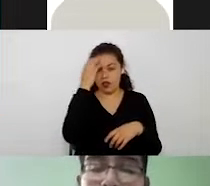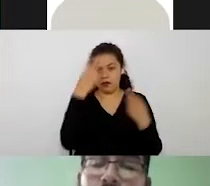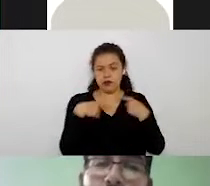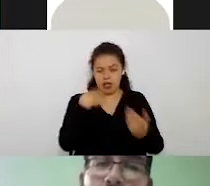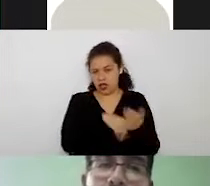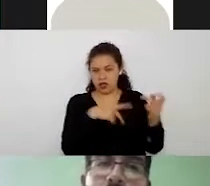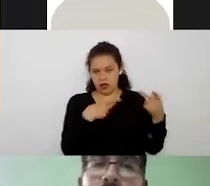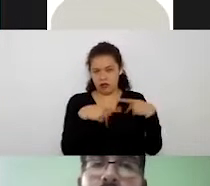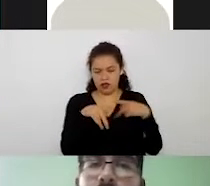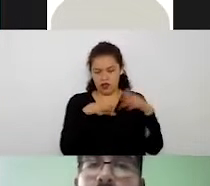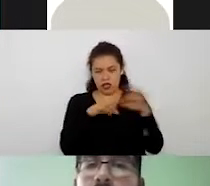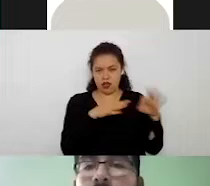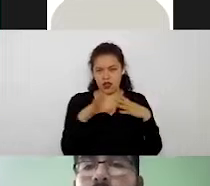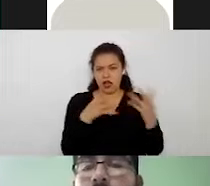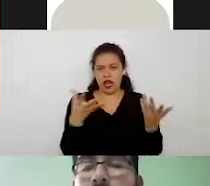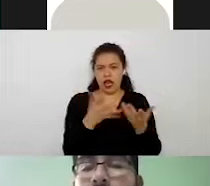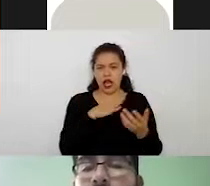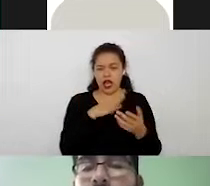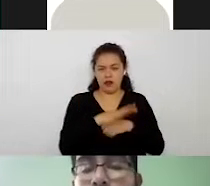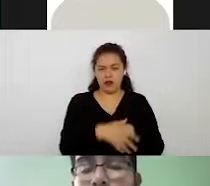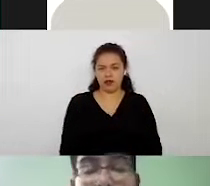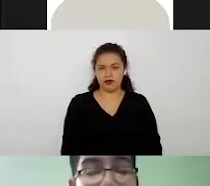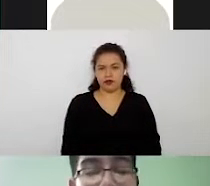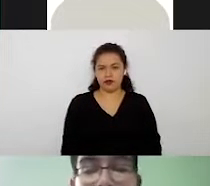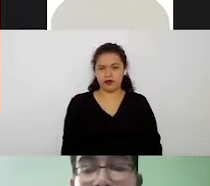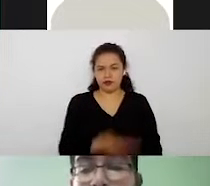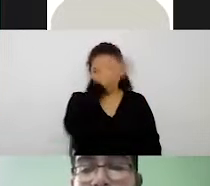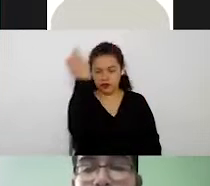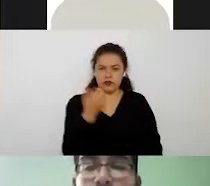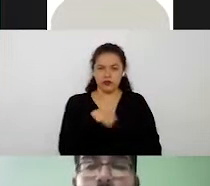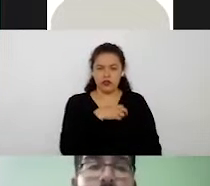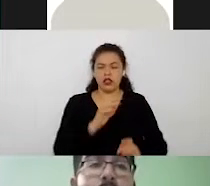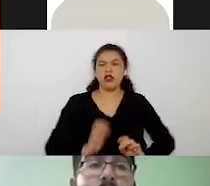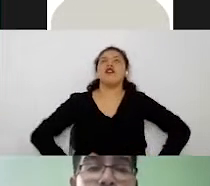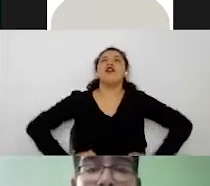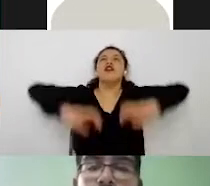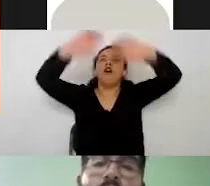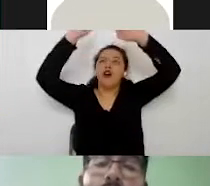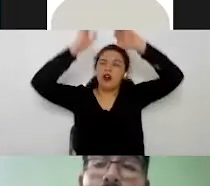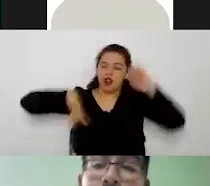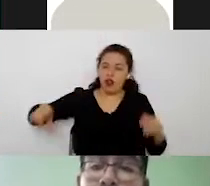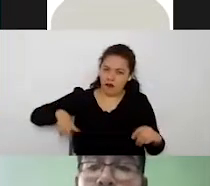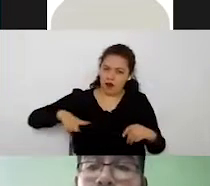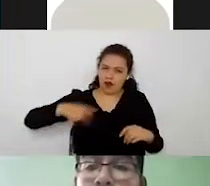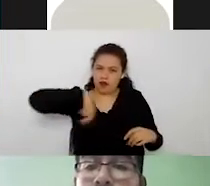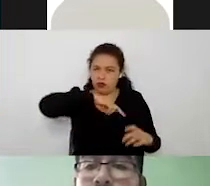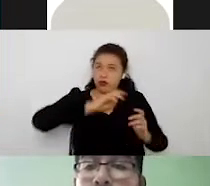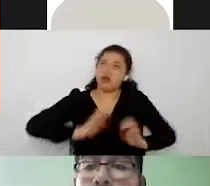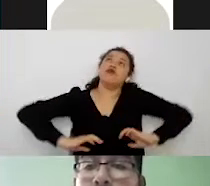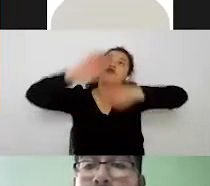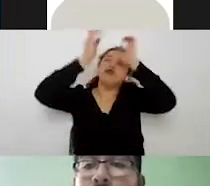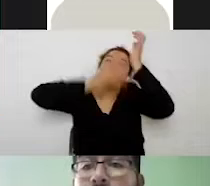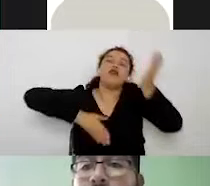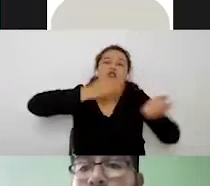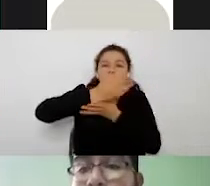sé si han visto que, por ejemplo, si nosotros vamos a algún edificio, por ejemplo, de gobierno, nos piden que nos registremos en